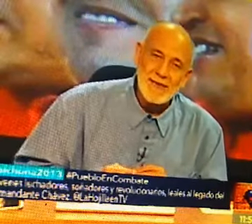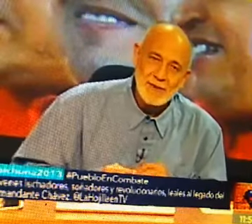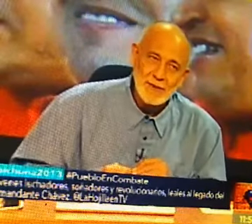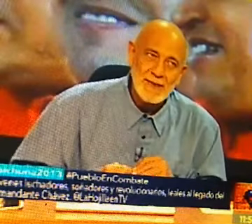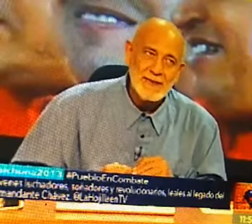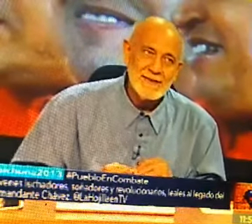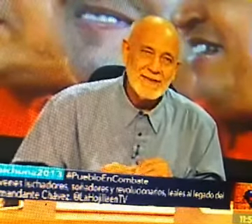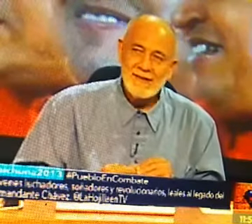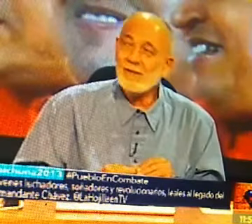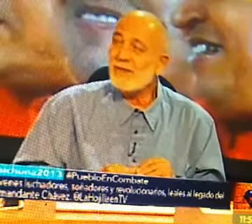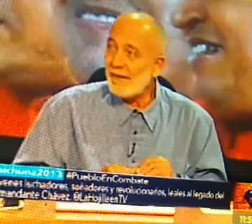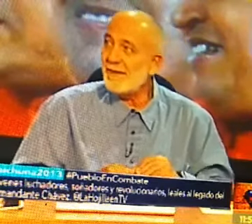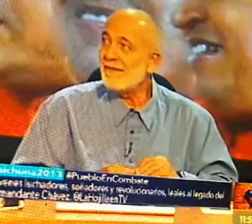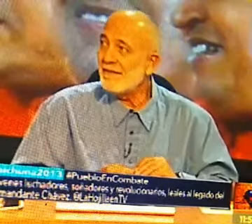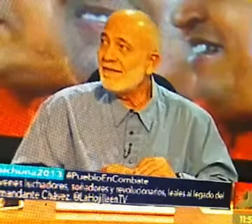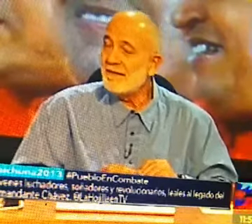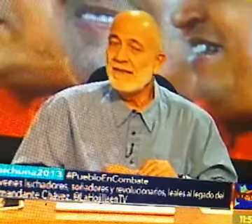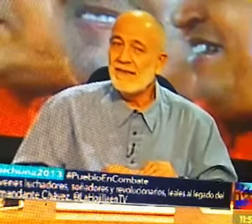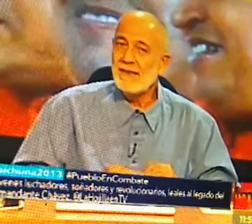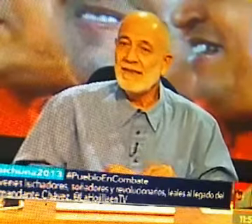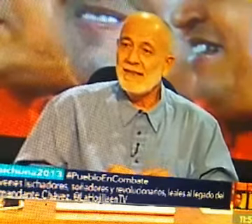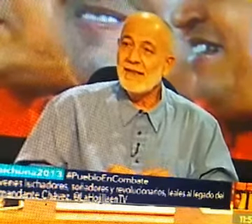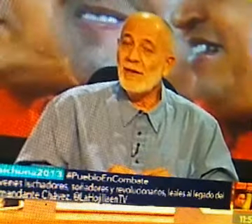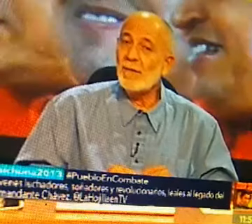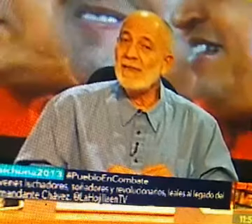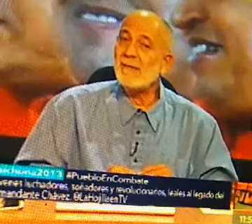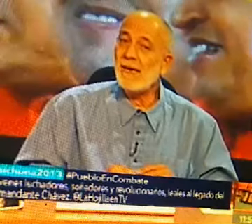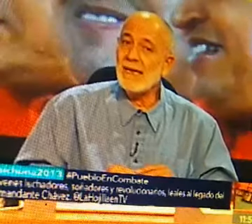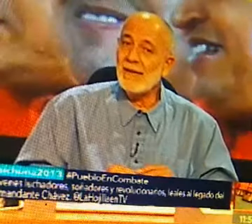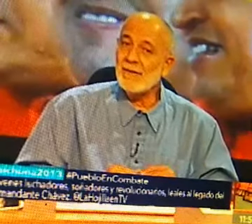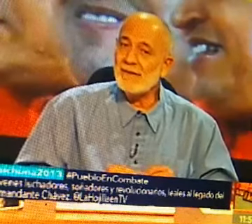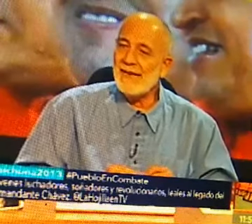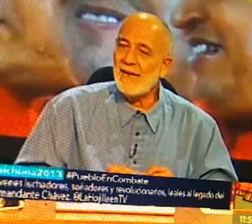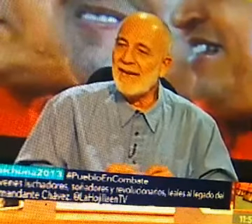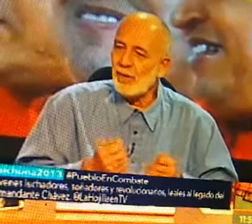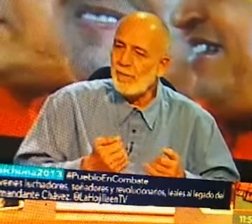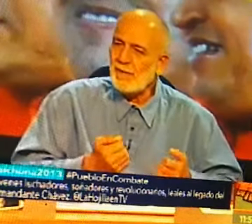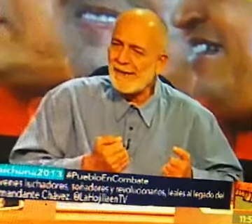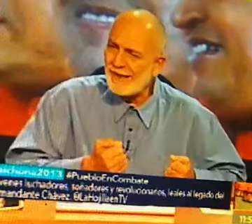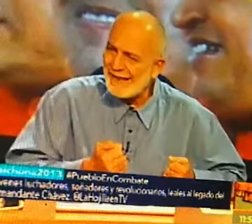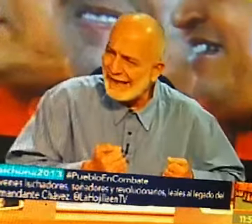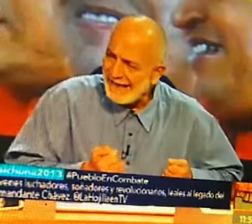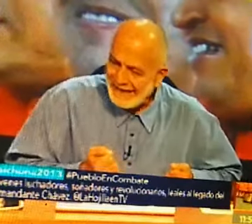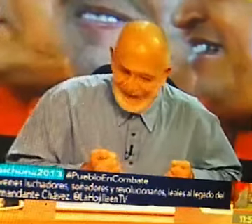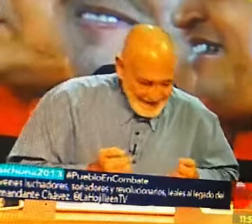a nuestro país. Con Chávez. Ese es uno de los principales legados. Amarlo, pero amarlo